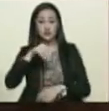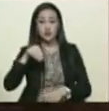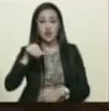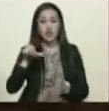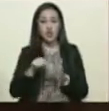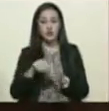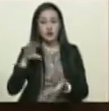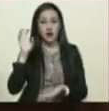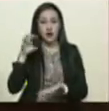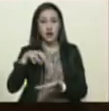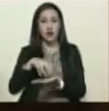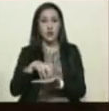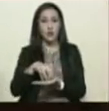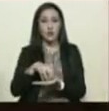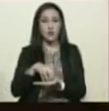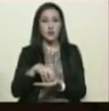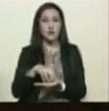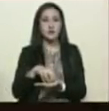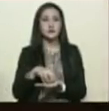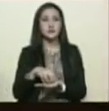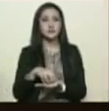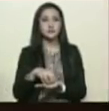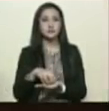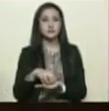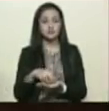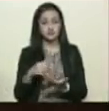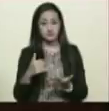el estado lara han tomado de la atención